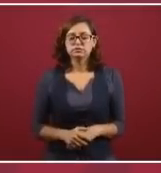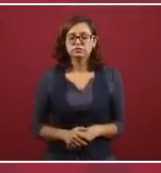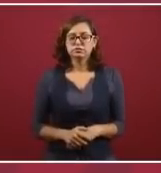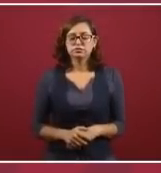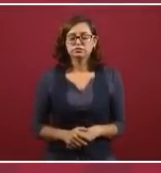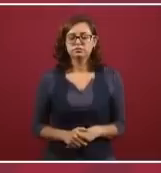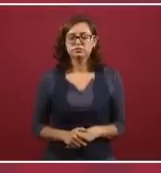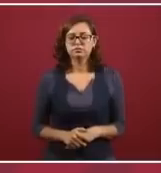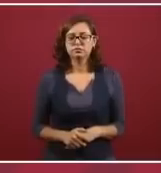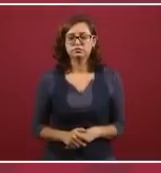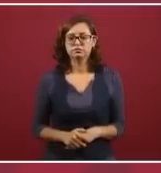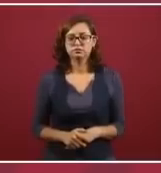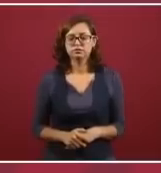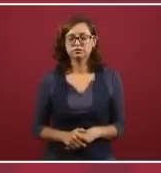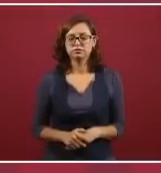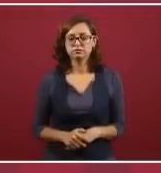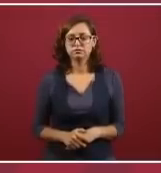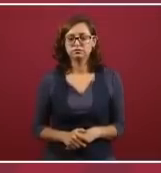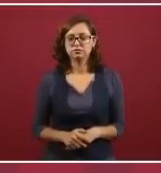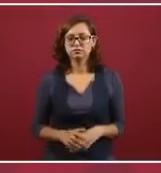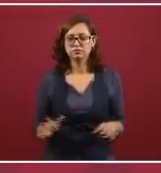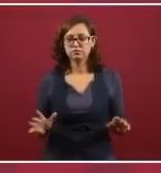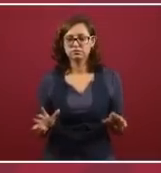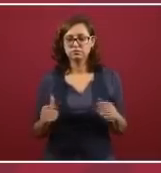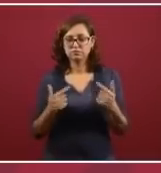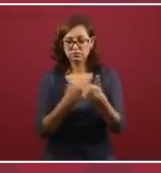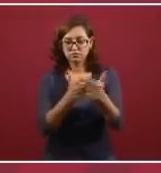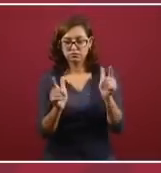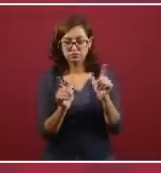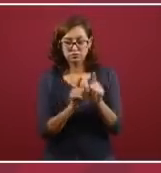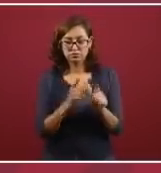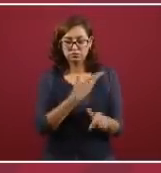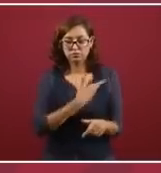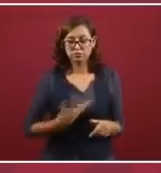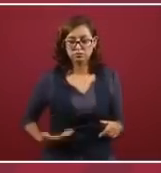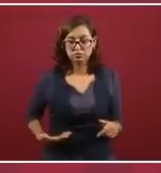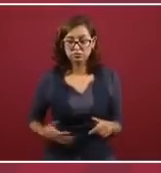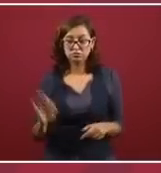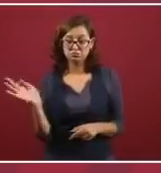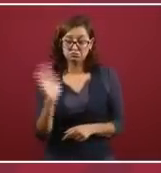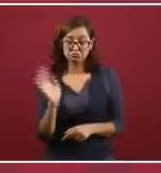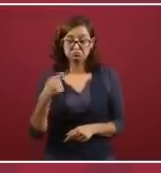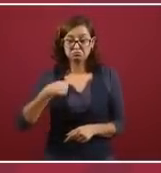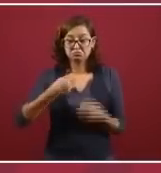el grupo, ahí me incluyo, que puedo perder,